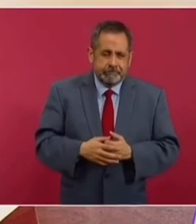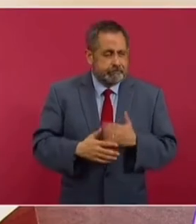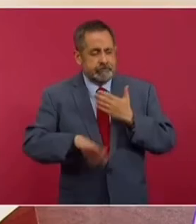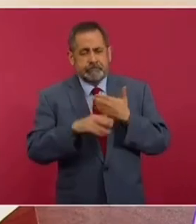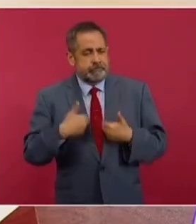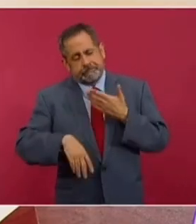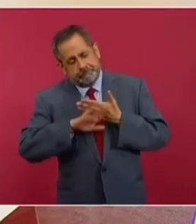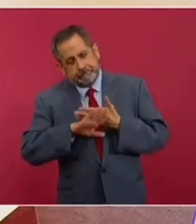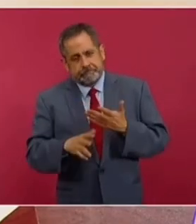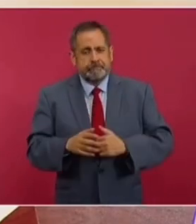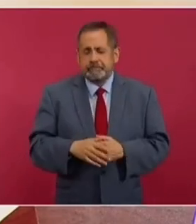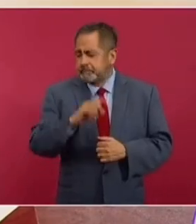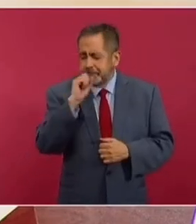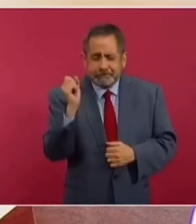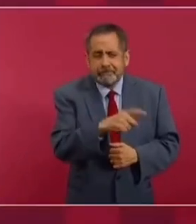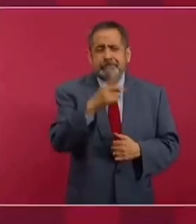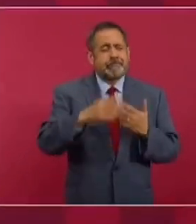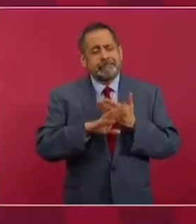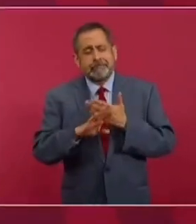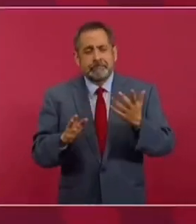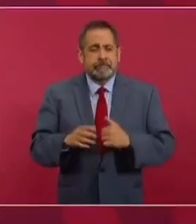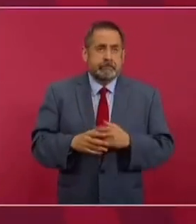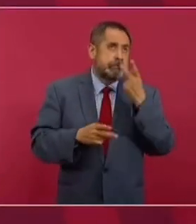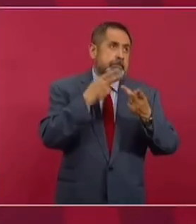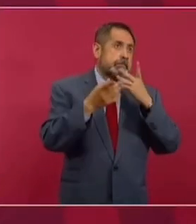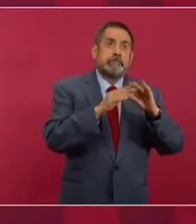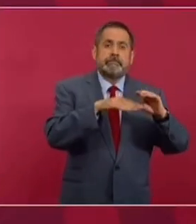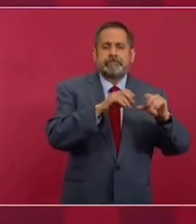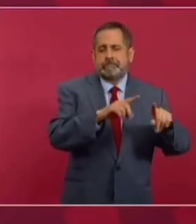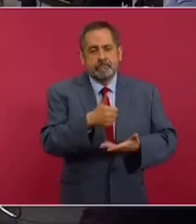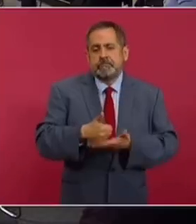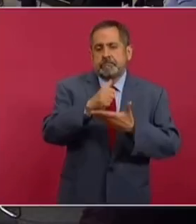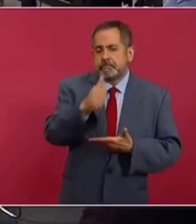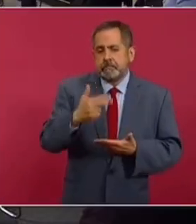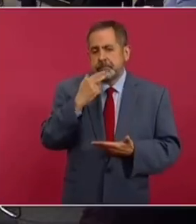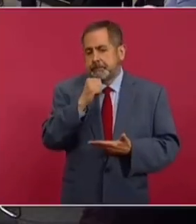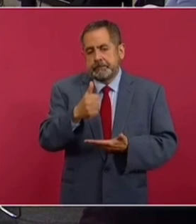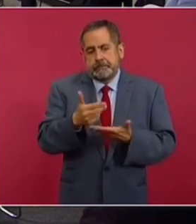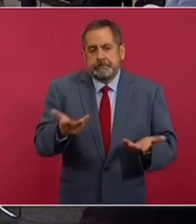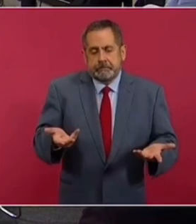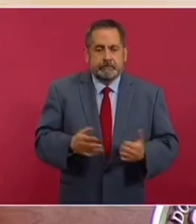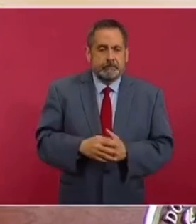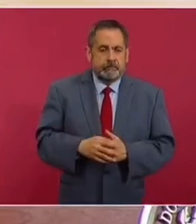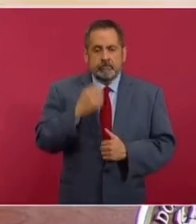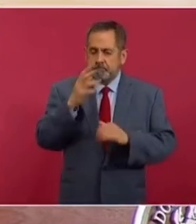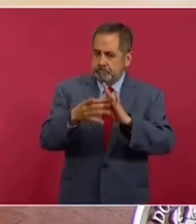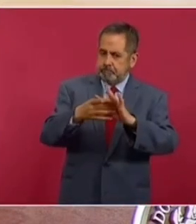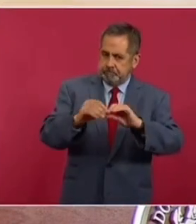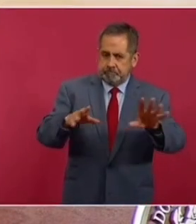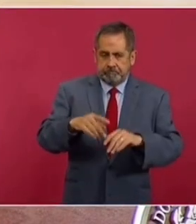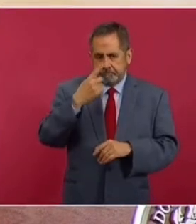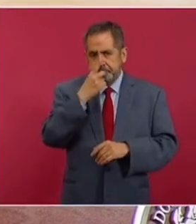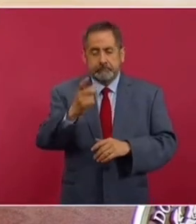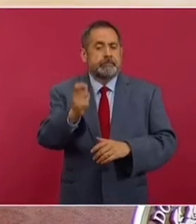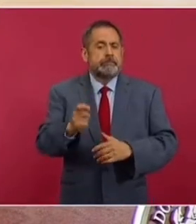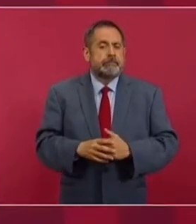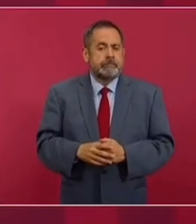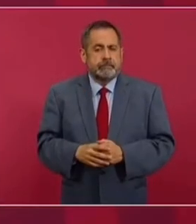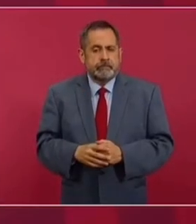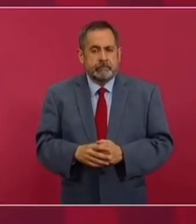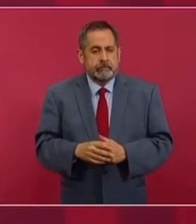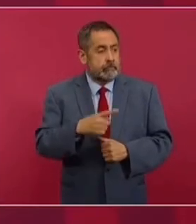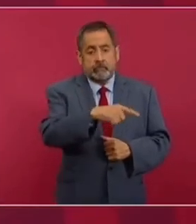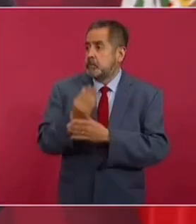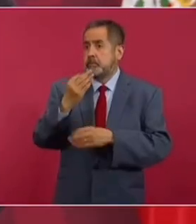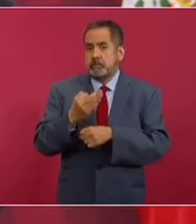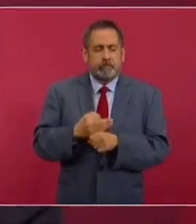contra mía. La misma cataleta, ¿no?, el populismo. Quiero decir algo también, que así se han